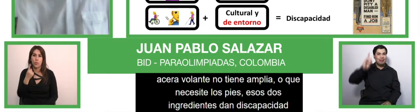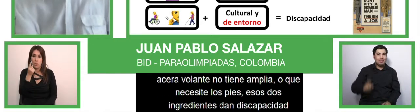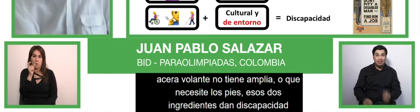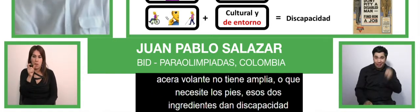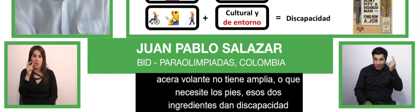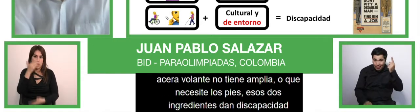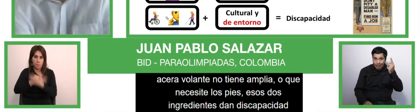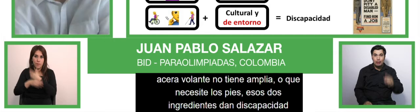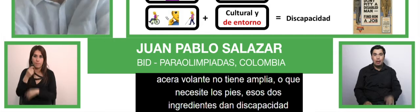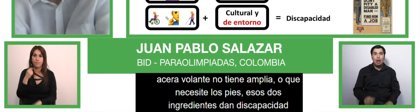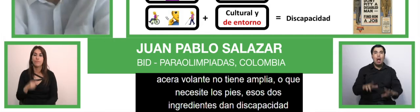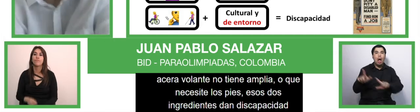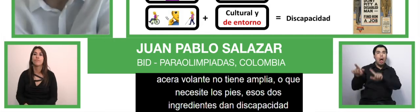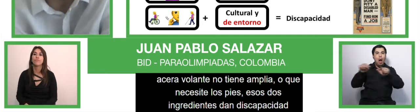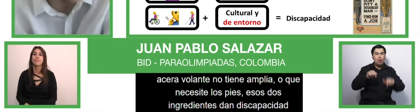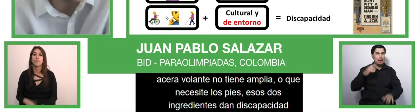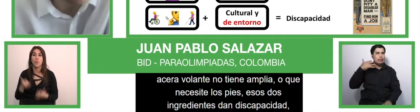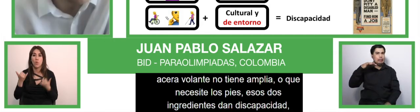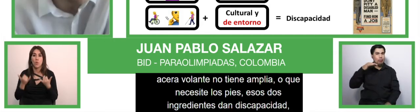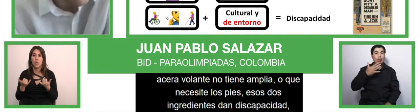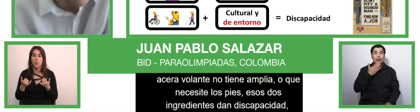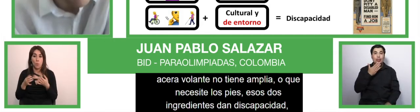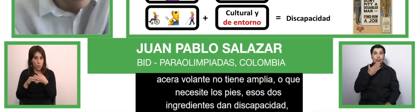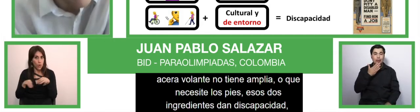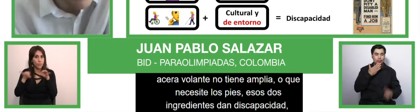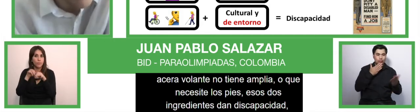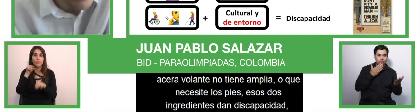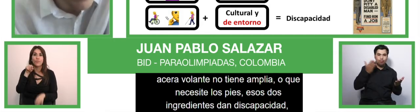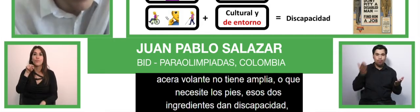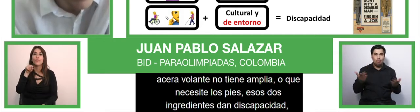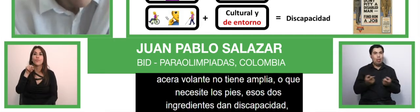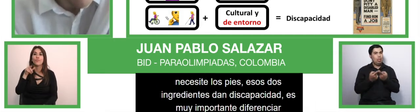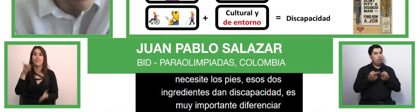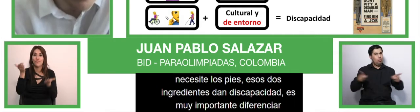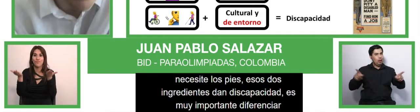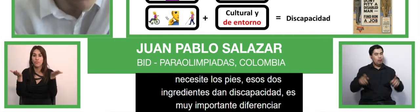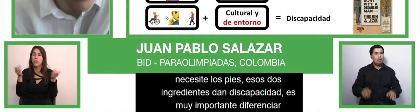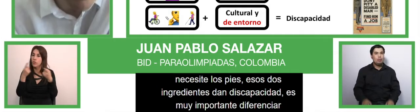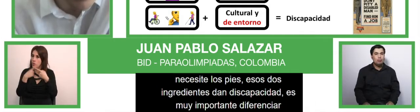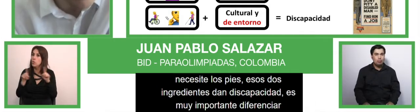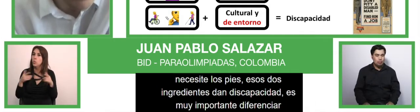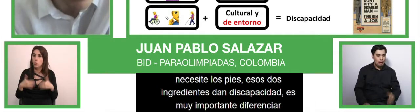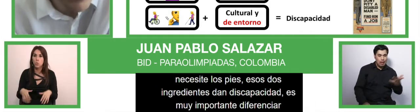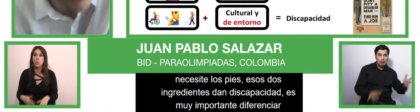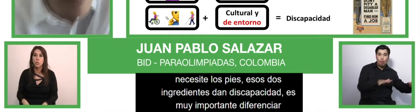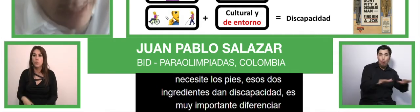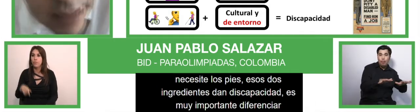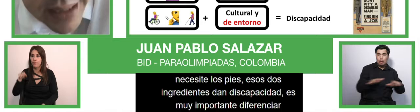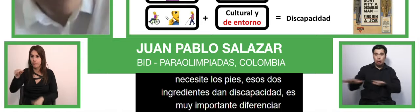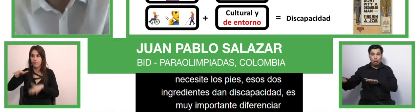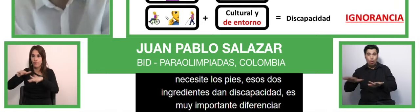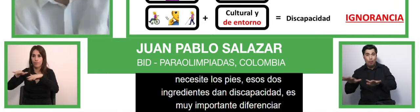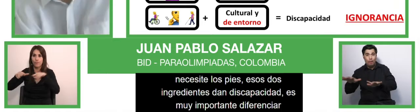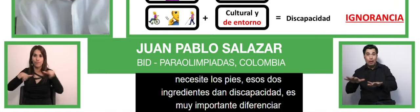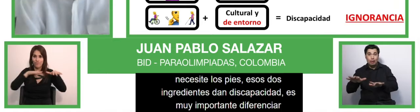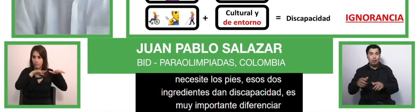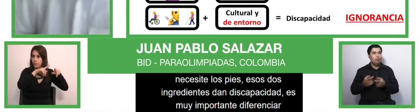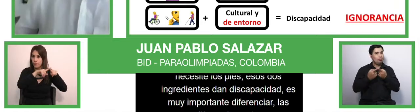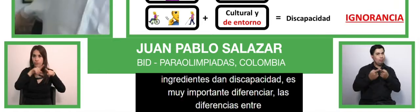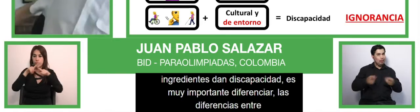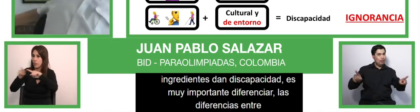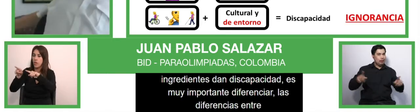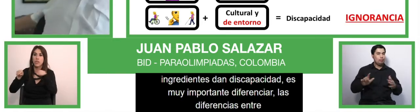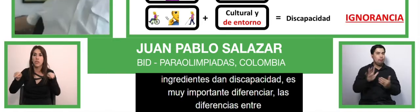también diferenciar, pues que hay diferencias entre estos movimientos y el nuestro. Pasa la diapositiva, por